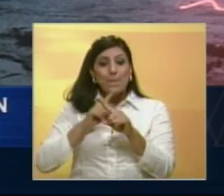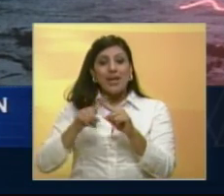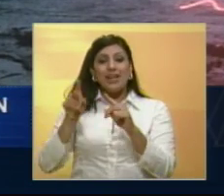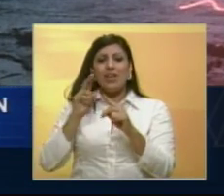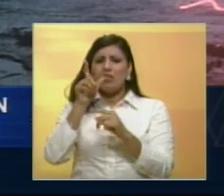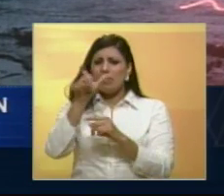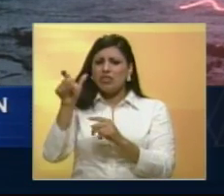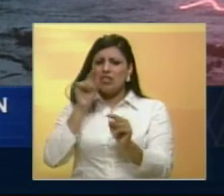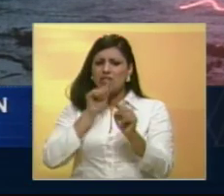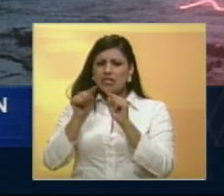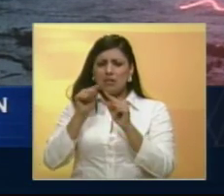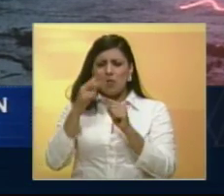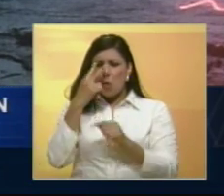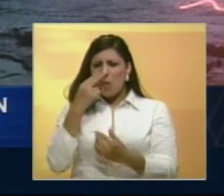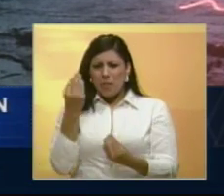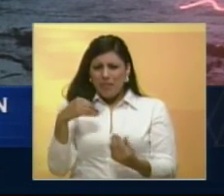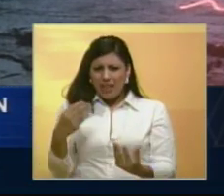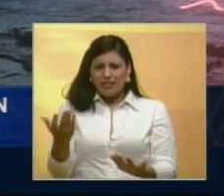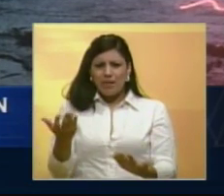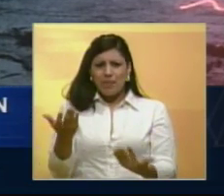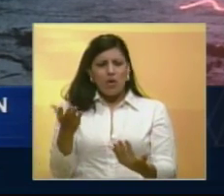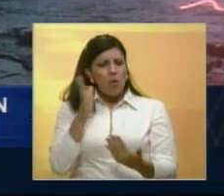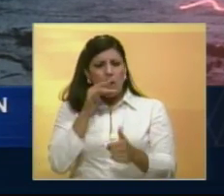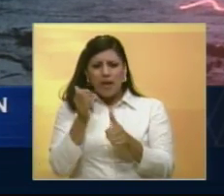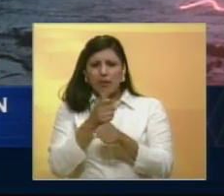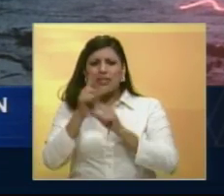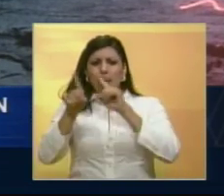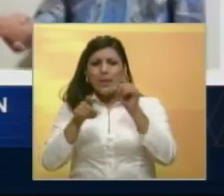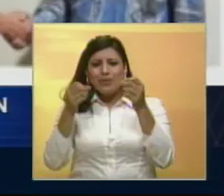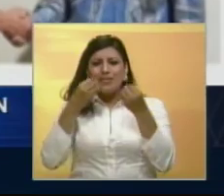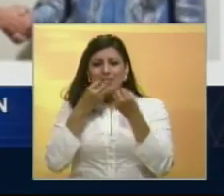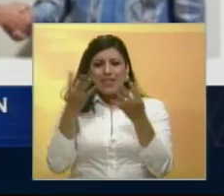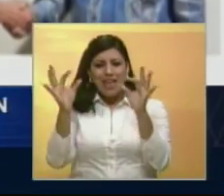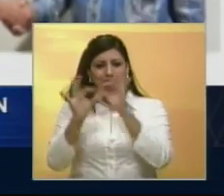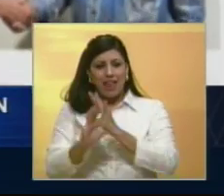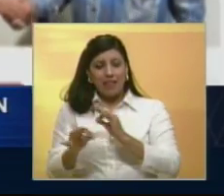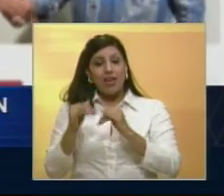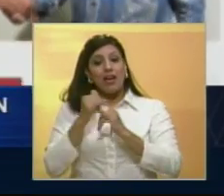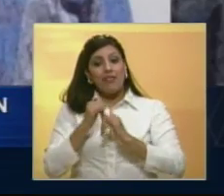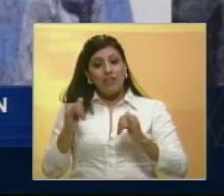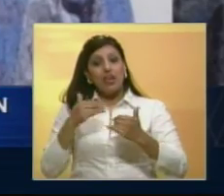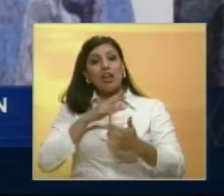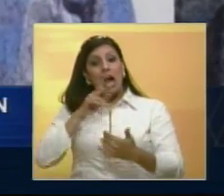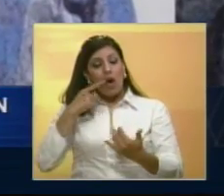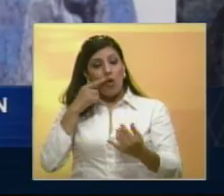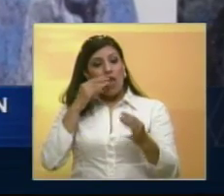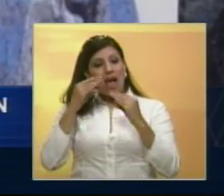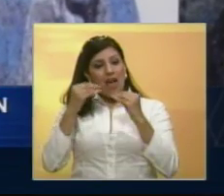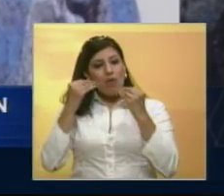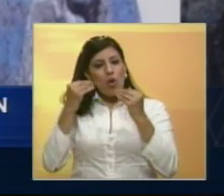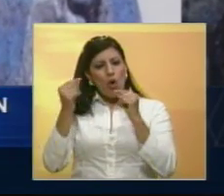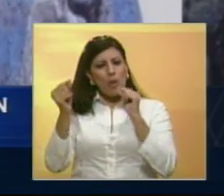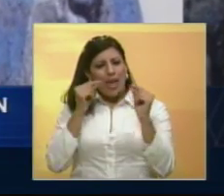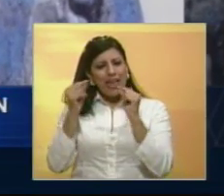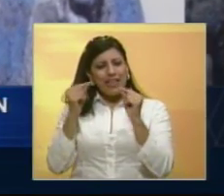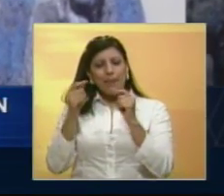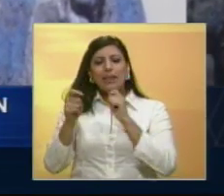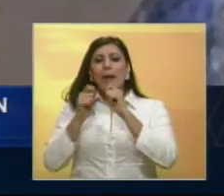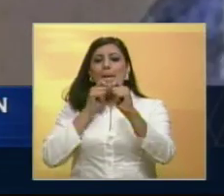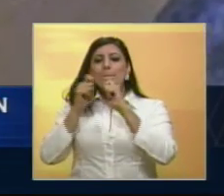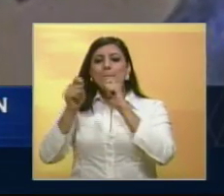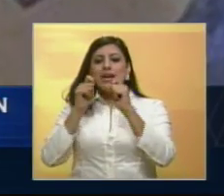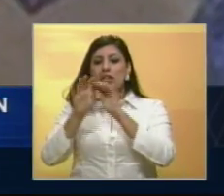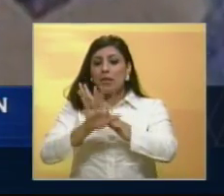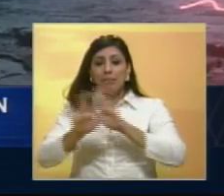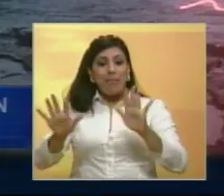resultado informativo era muy pobre porque no logró preguntarle bien. Finalmente justificó la entrevista como un acto periodístico